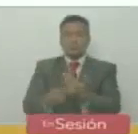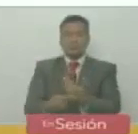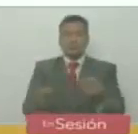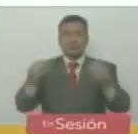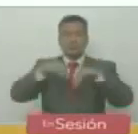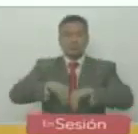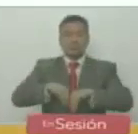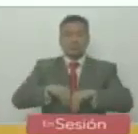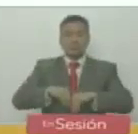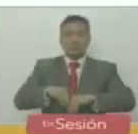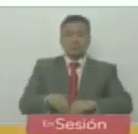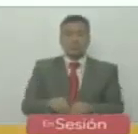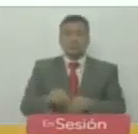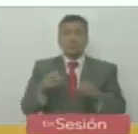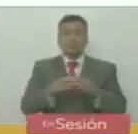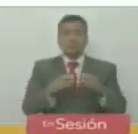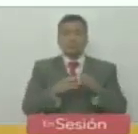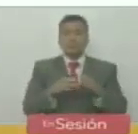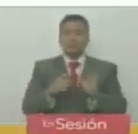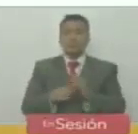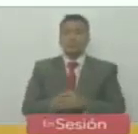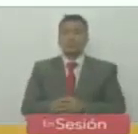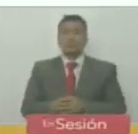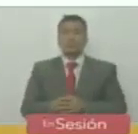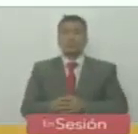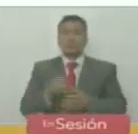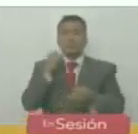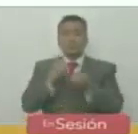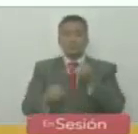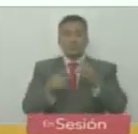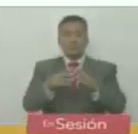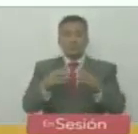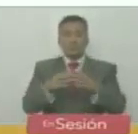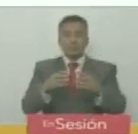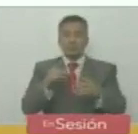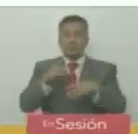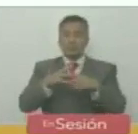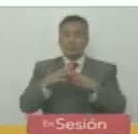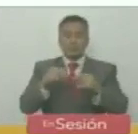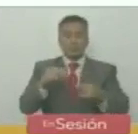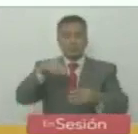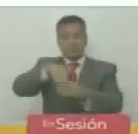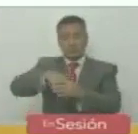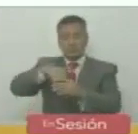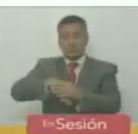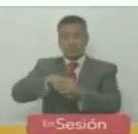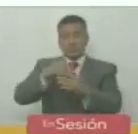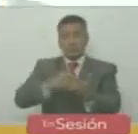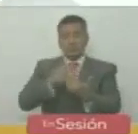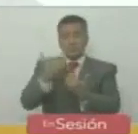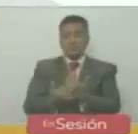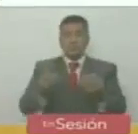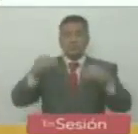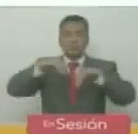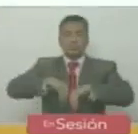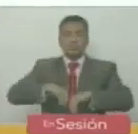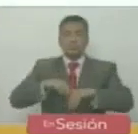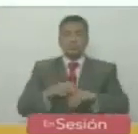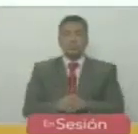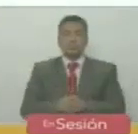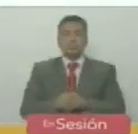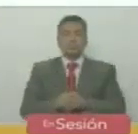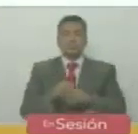y Alfonso Campos de Surún. Culminadas las intervenciones y sometido a votación el proyecto de acuerdo,